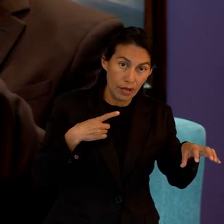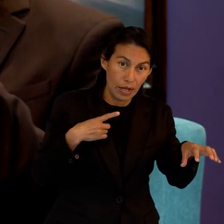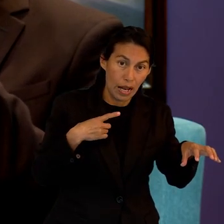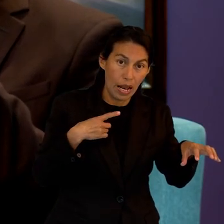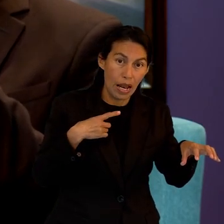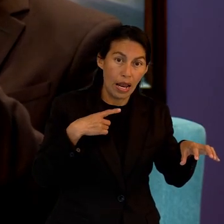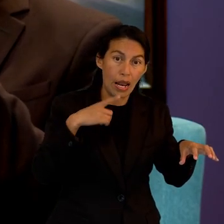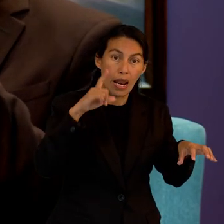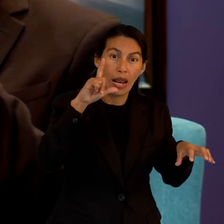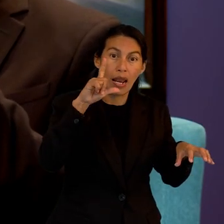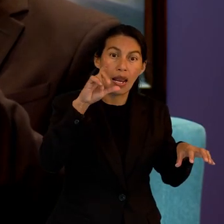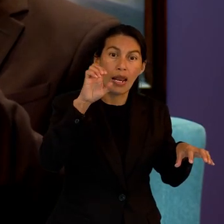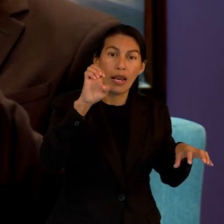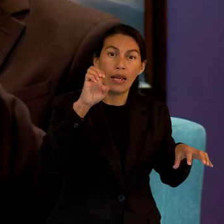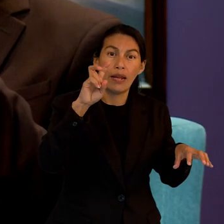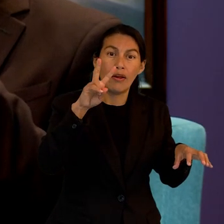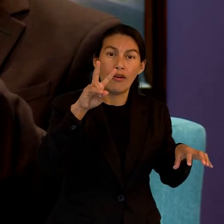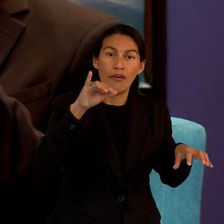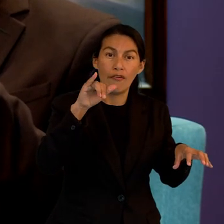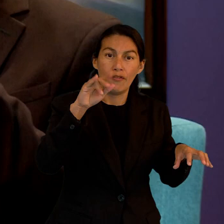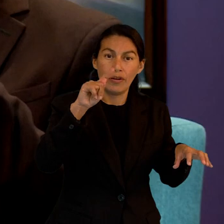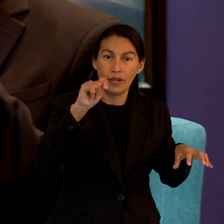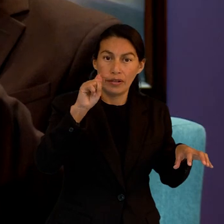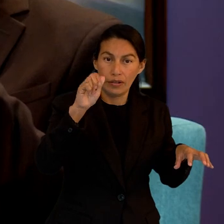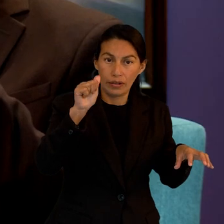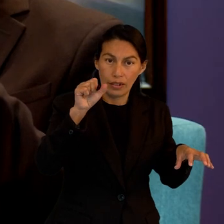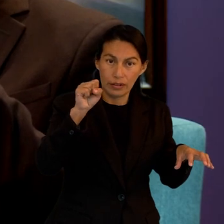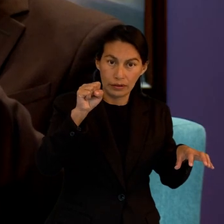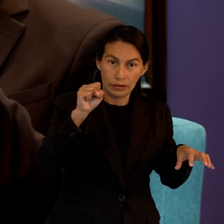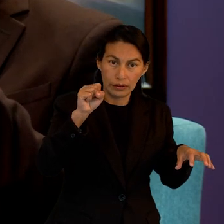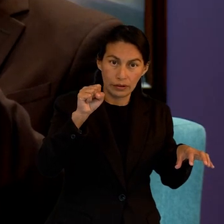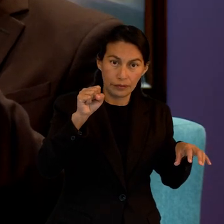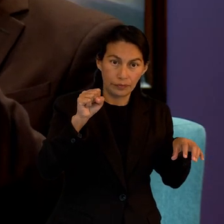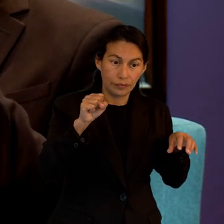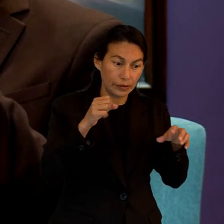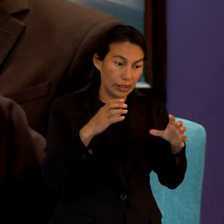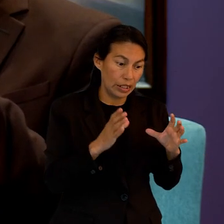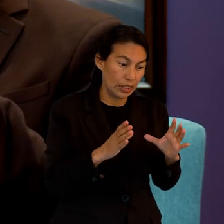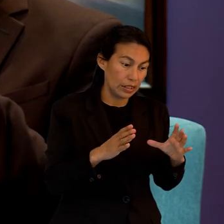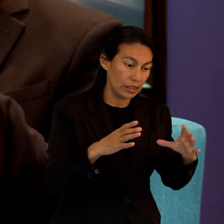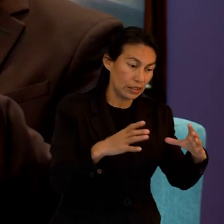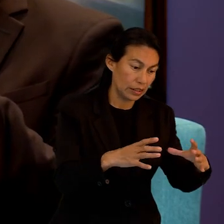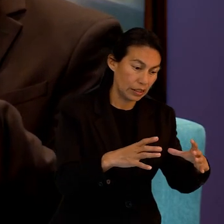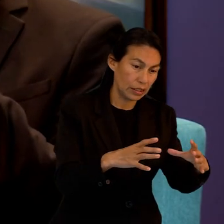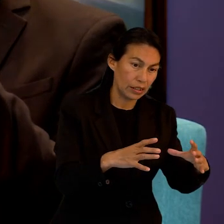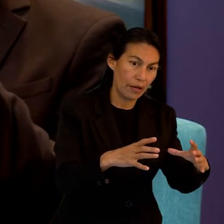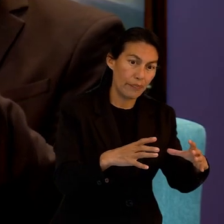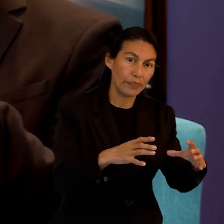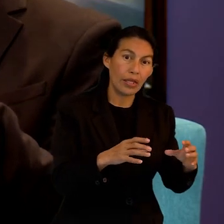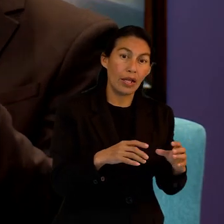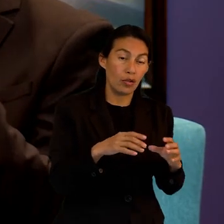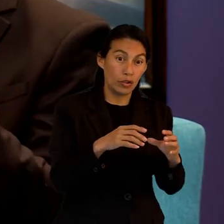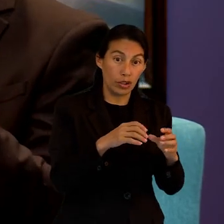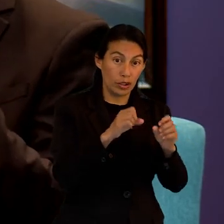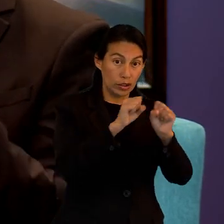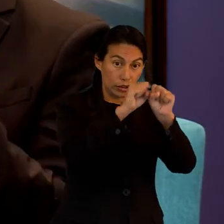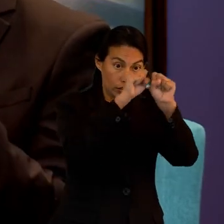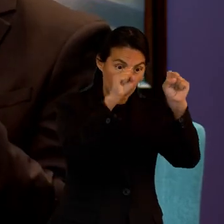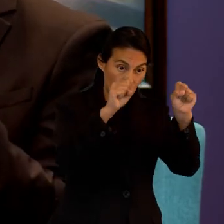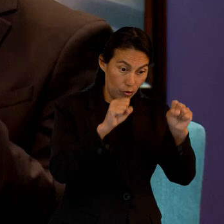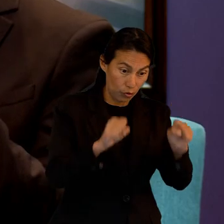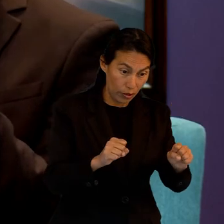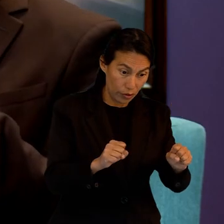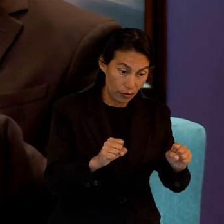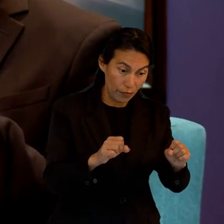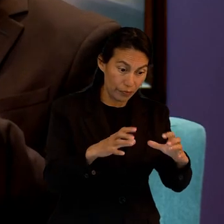de bien de acampar los levitas alrededor de tabla culos del testimonio así ellos servían como un segundo velo